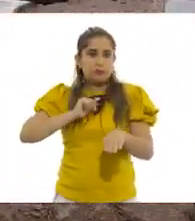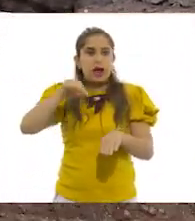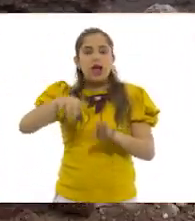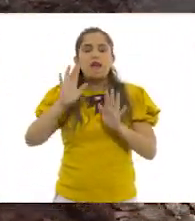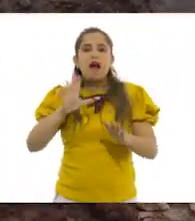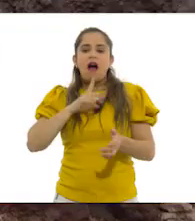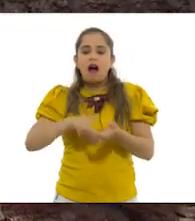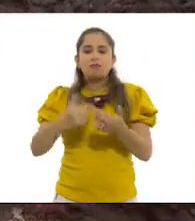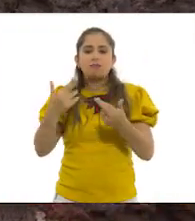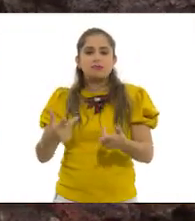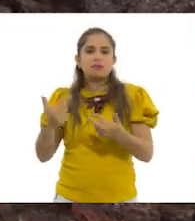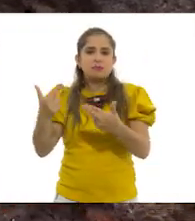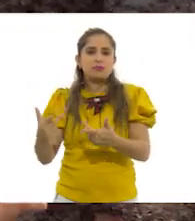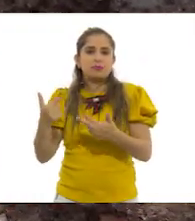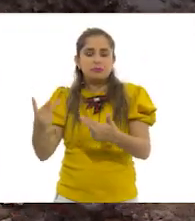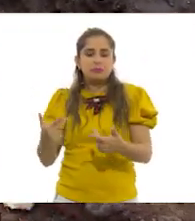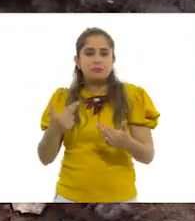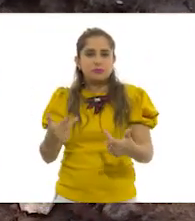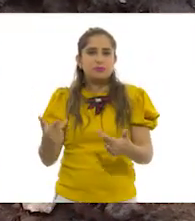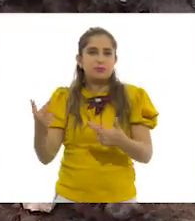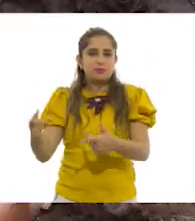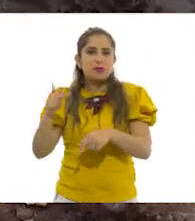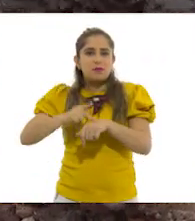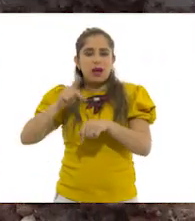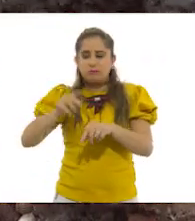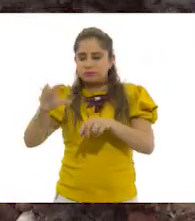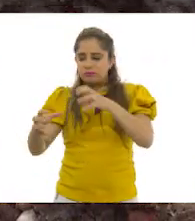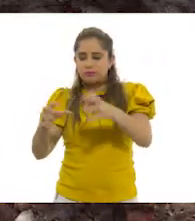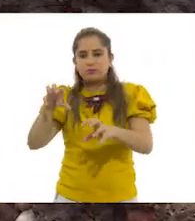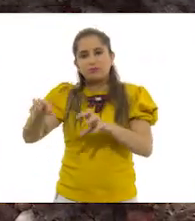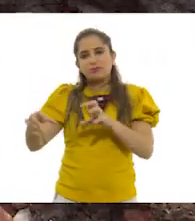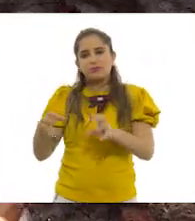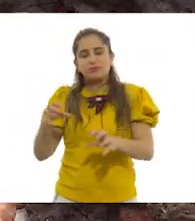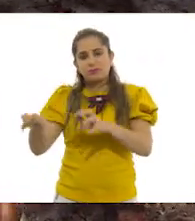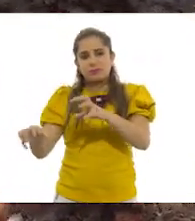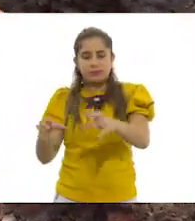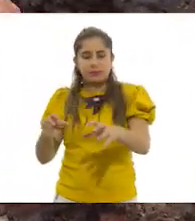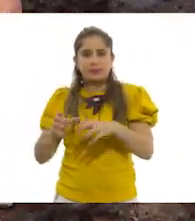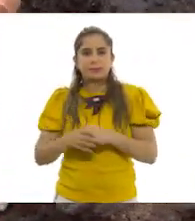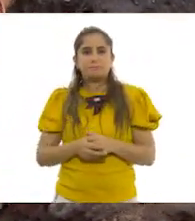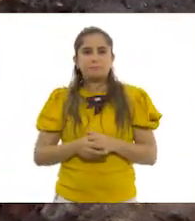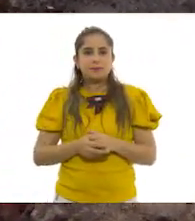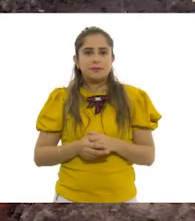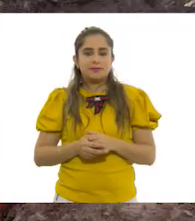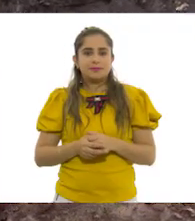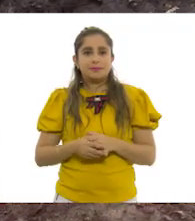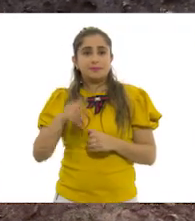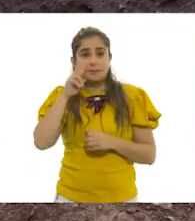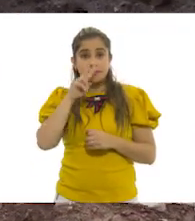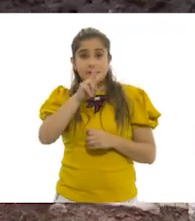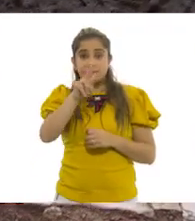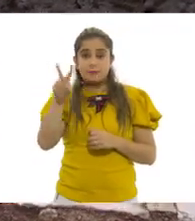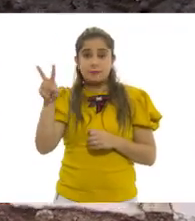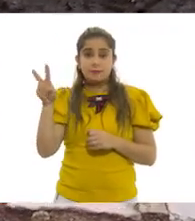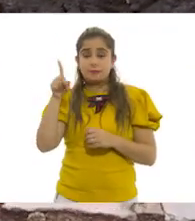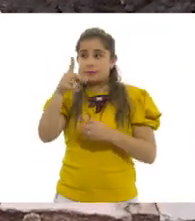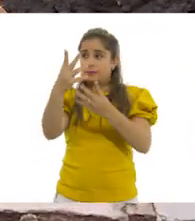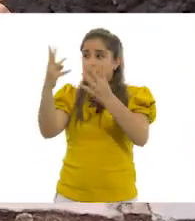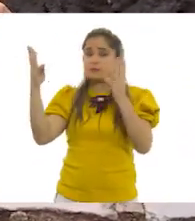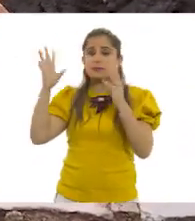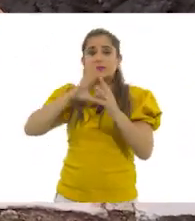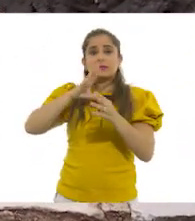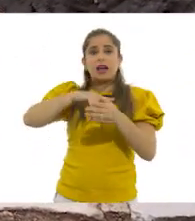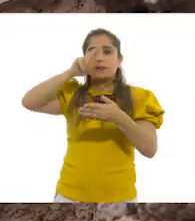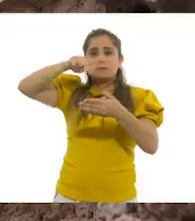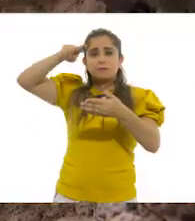destruidos, entonces sí, nos van quedando restos nada más ya de las últimas etapas. Y en la estratigrafía se alcanzan a ver los fragmentos de